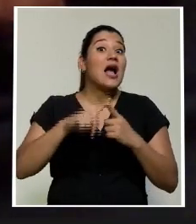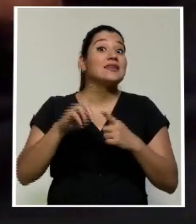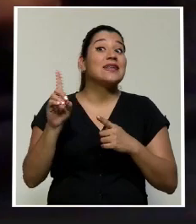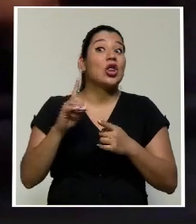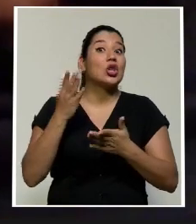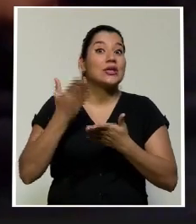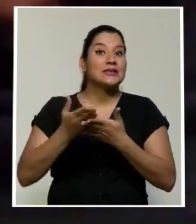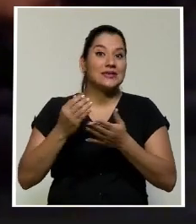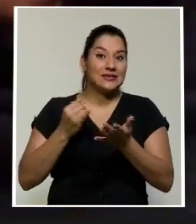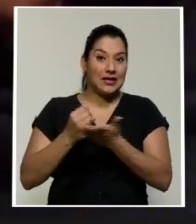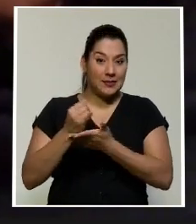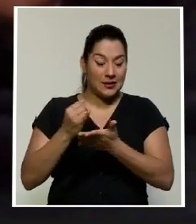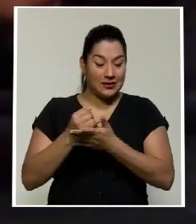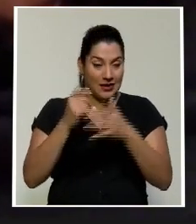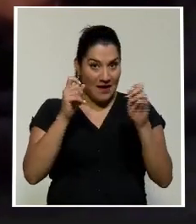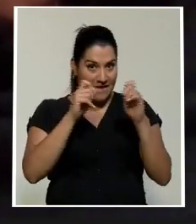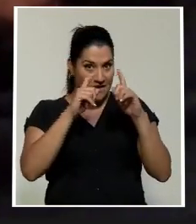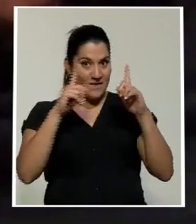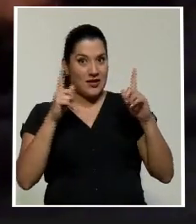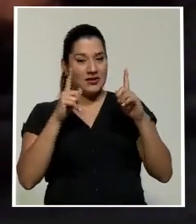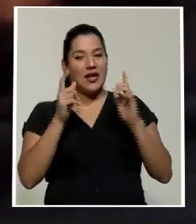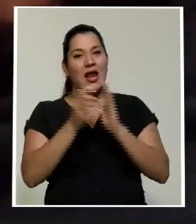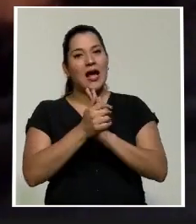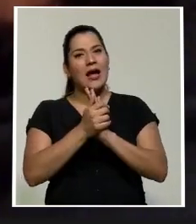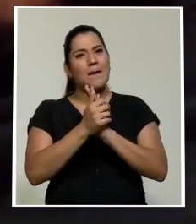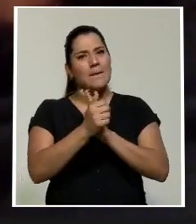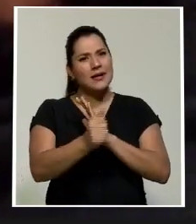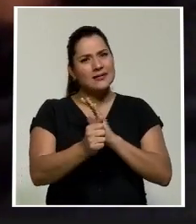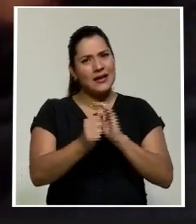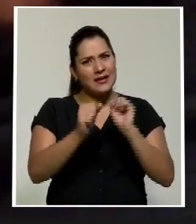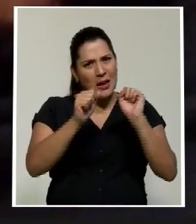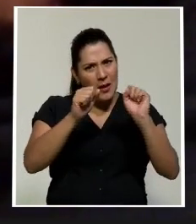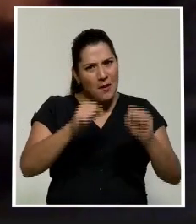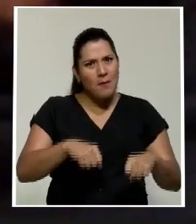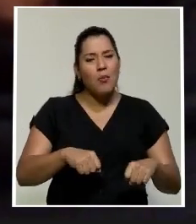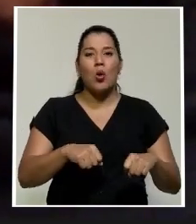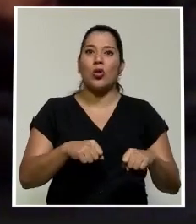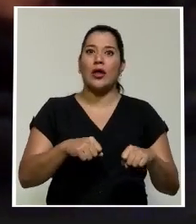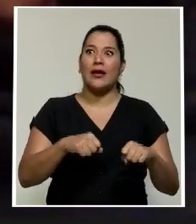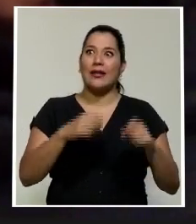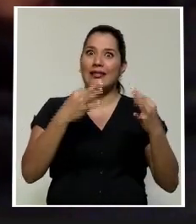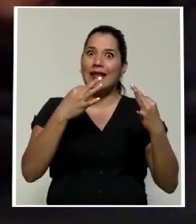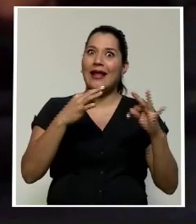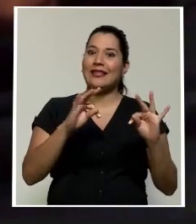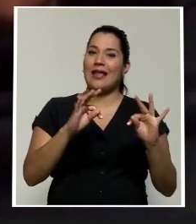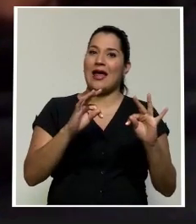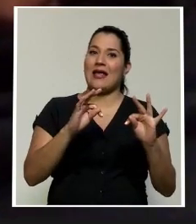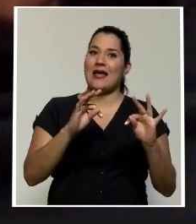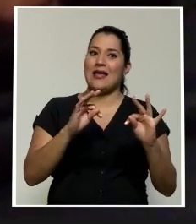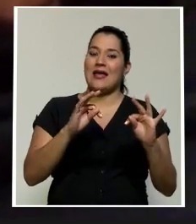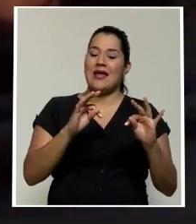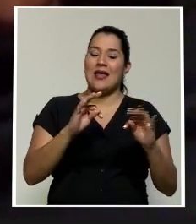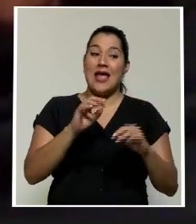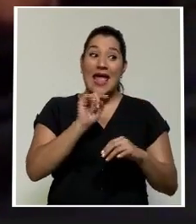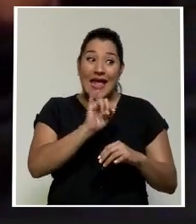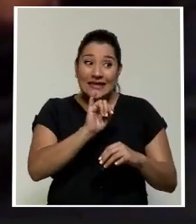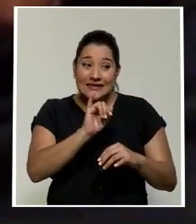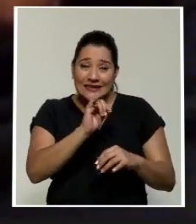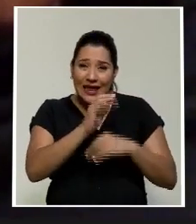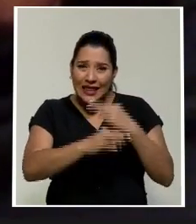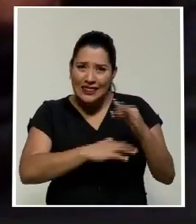Es impresionante la capacidad de volver transparente de este tipo de periodismo, este tipo de investigaciones.